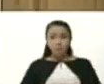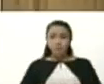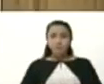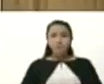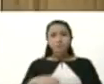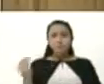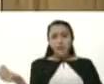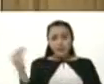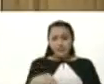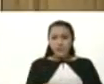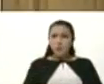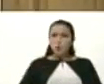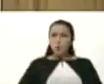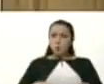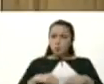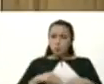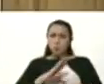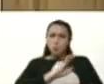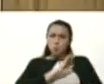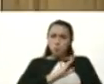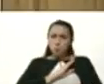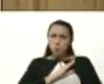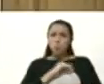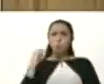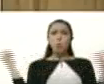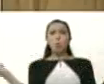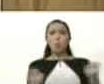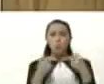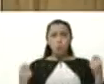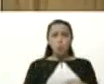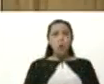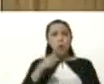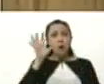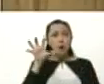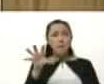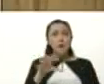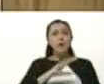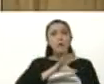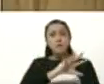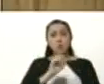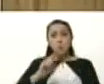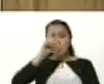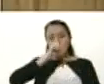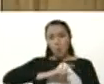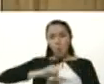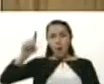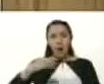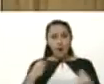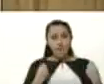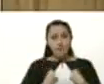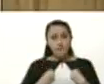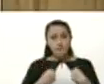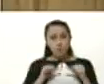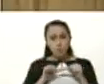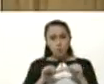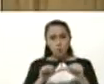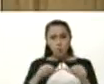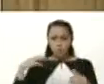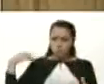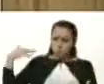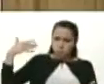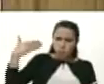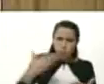sumarse y hacer suyo el júbilo de todo el país por los 50 años de vida, trayectoria,